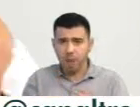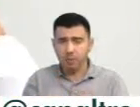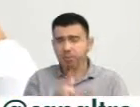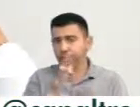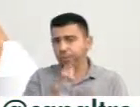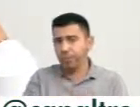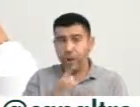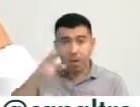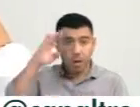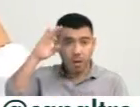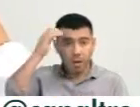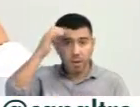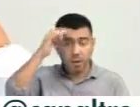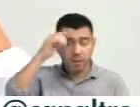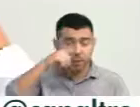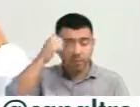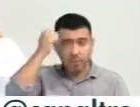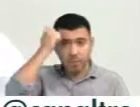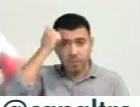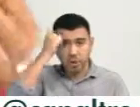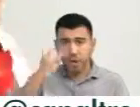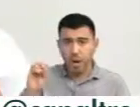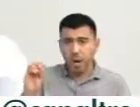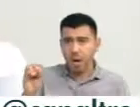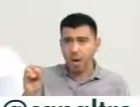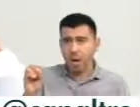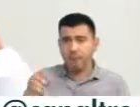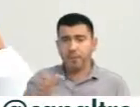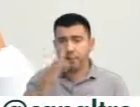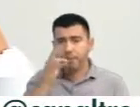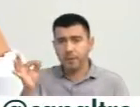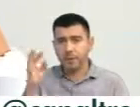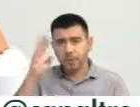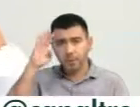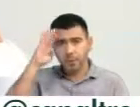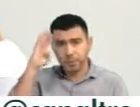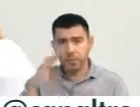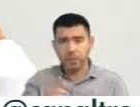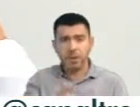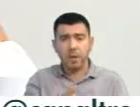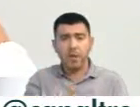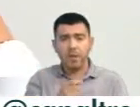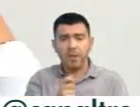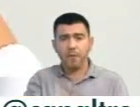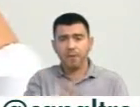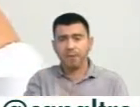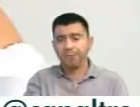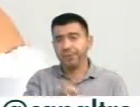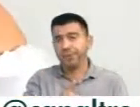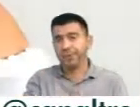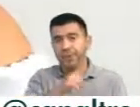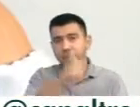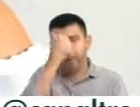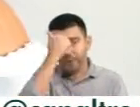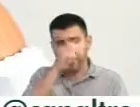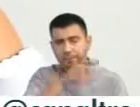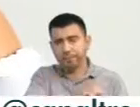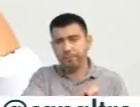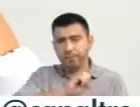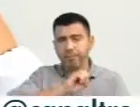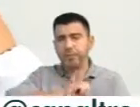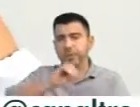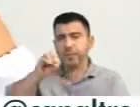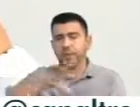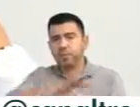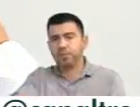y nosotros hacerle un traslado para una zona diferente de donde está en el término de 3-5 días.